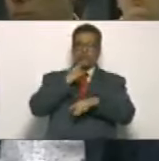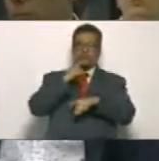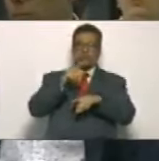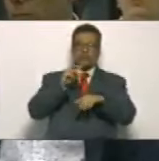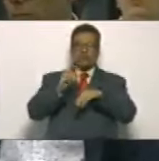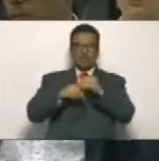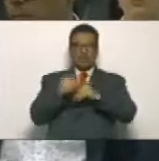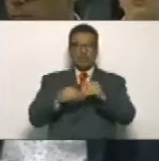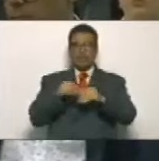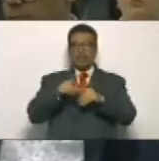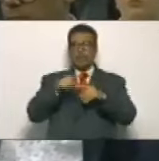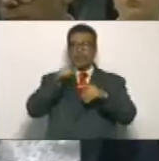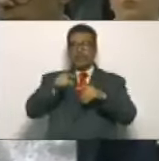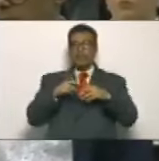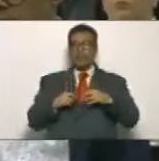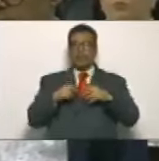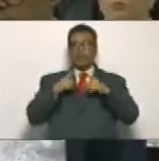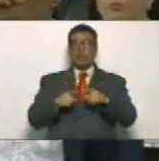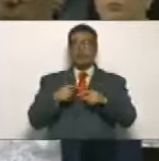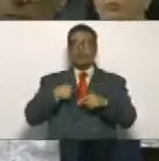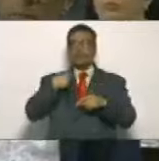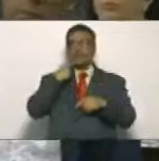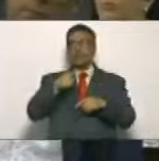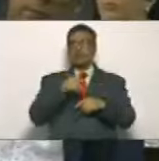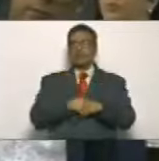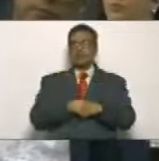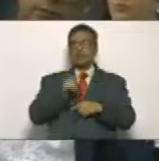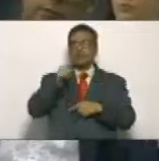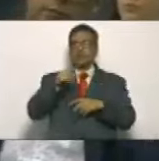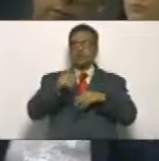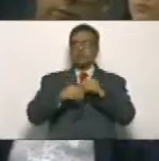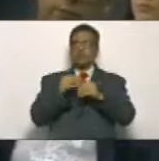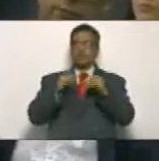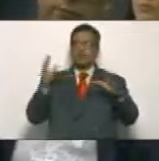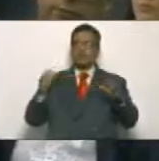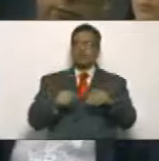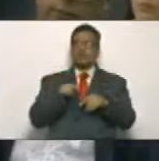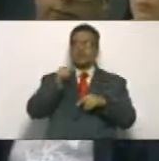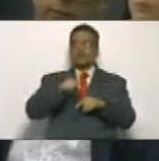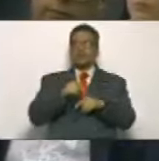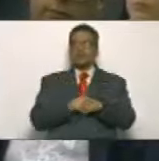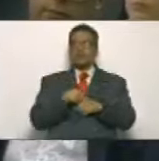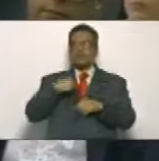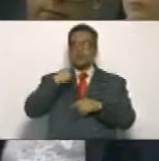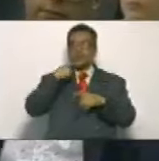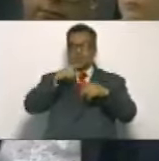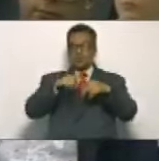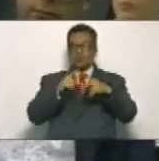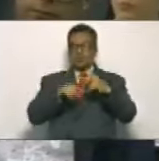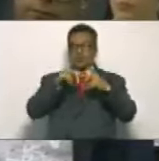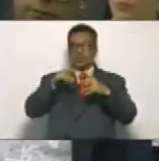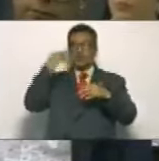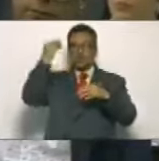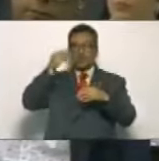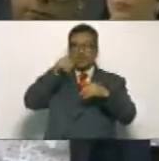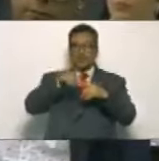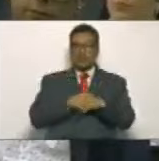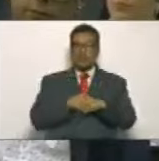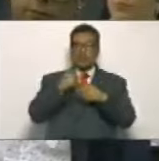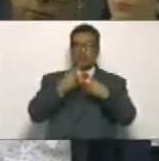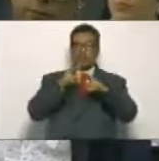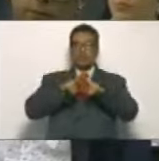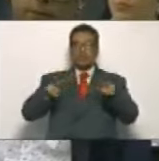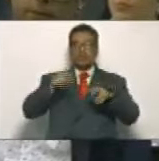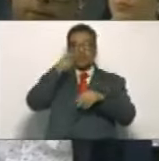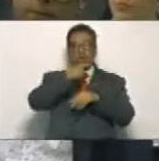no dejemos pasar la oportunidad de decir que la solución no es solo, como lo dice el segundo considerando, la paz